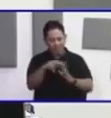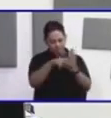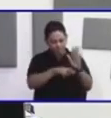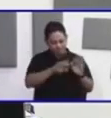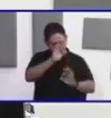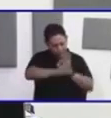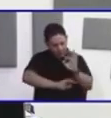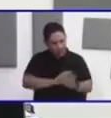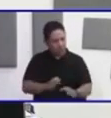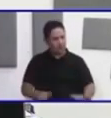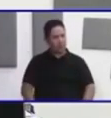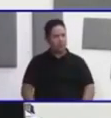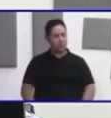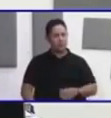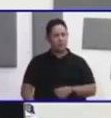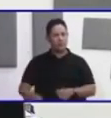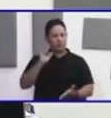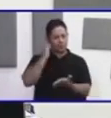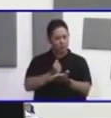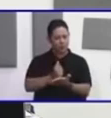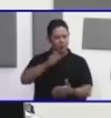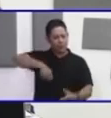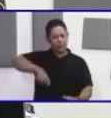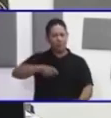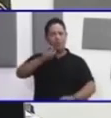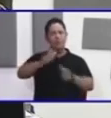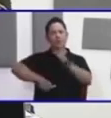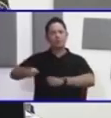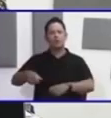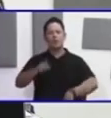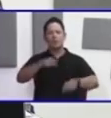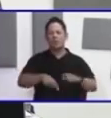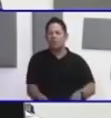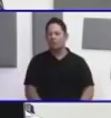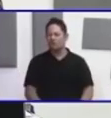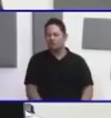nuestras obligaciones. Hay algunas personas que desafortunadamente se excusan